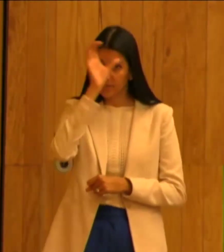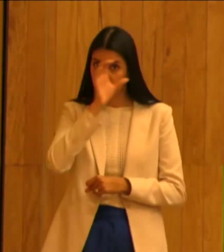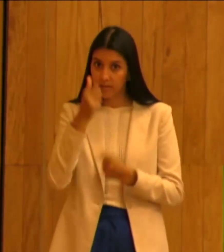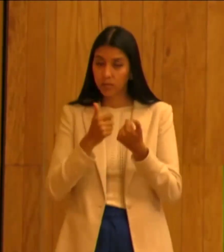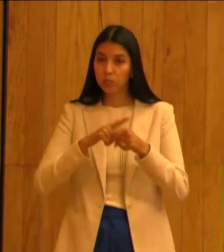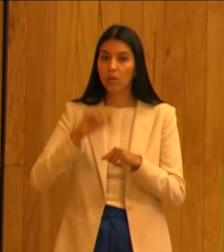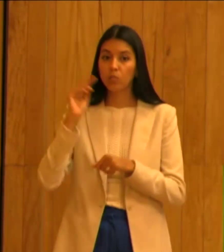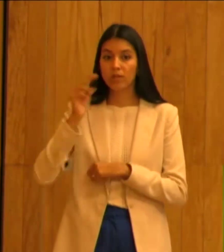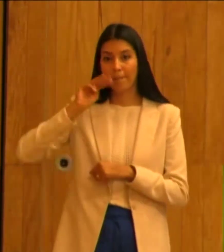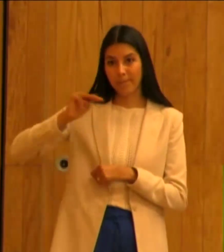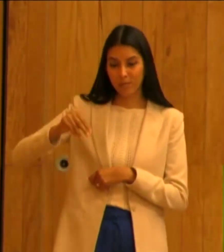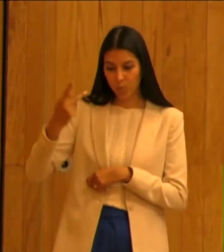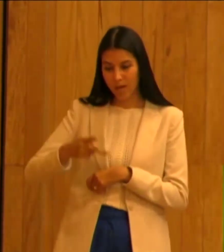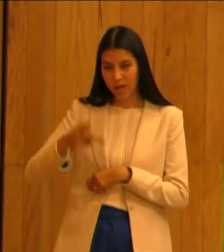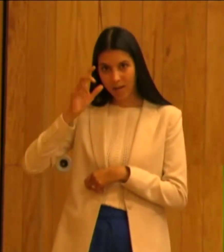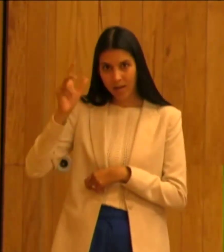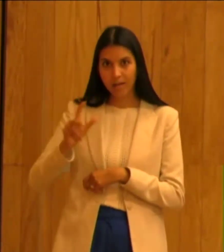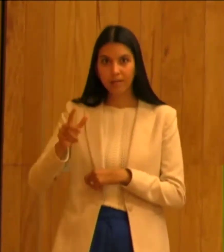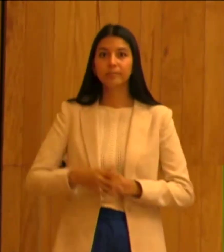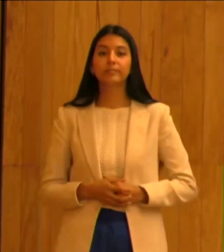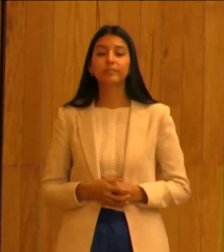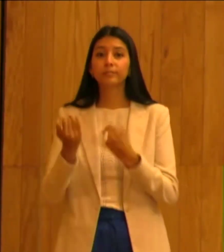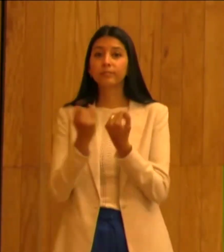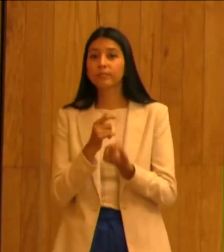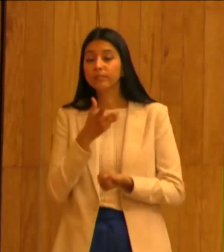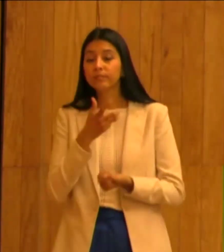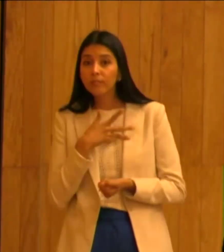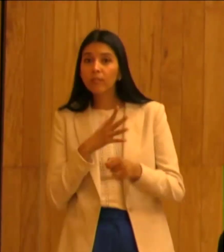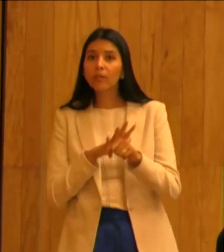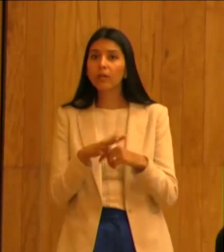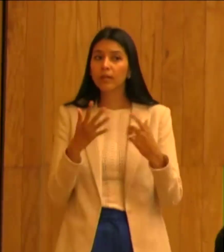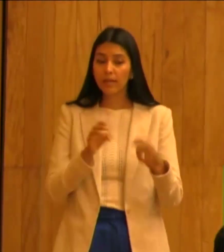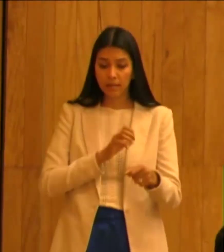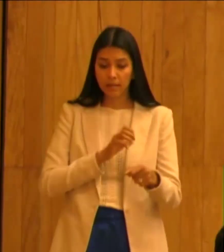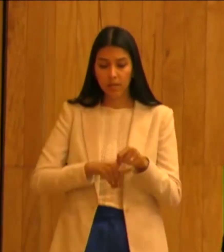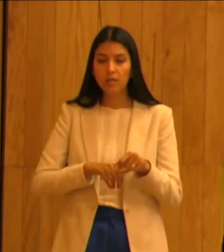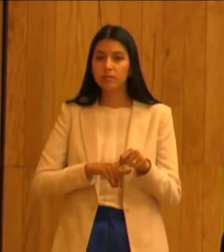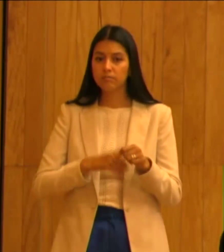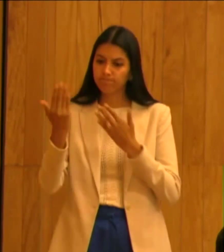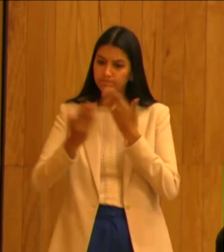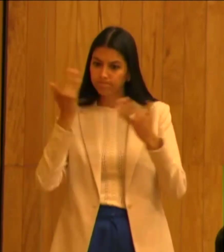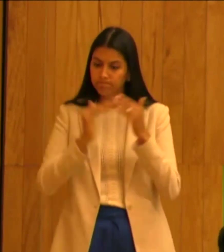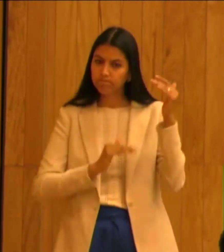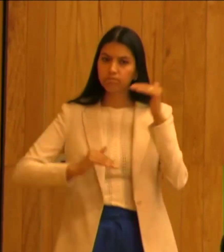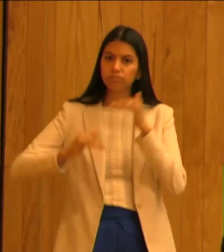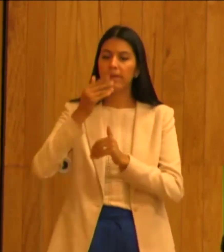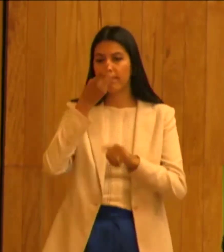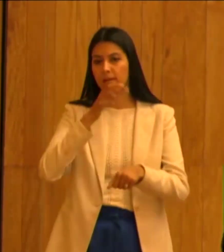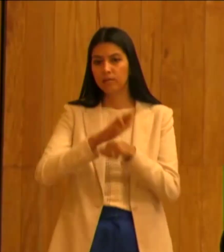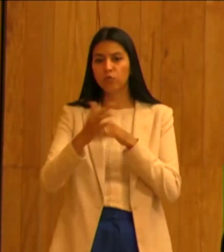Universidad Michoacana y cuenta con una especialidad, un posgrado en la División de